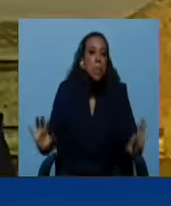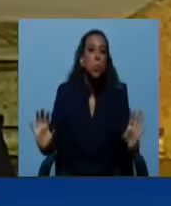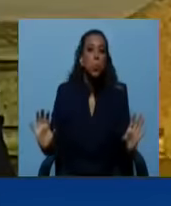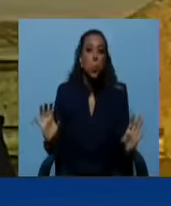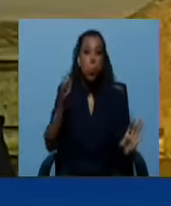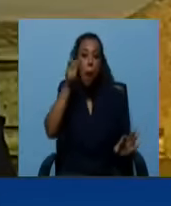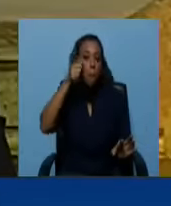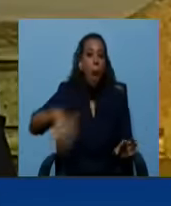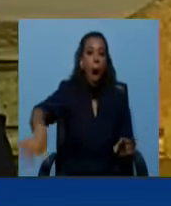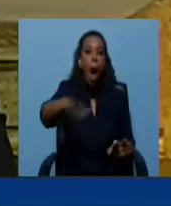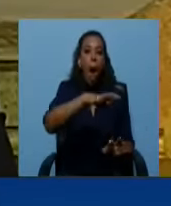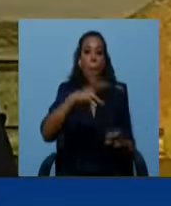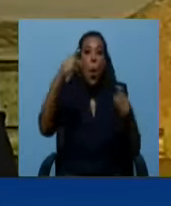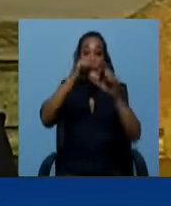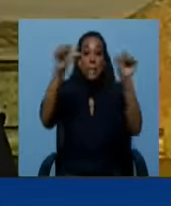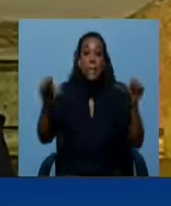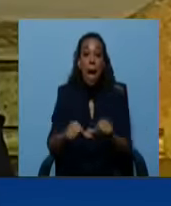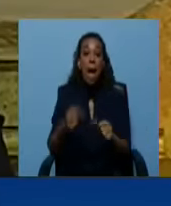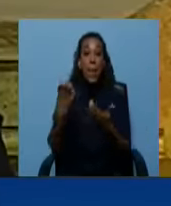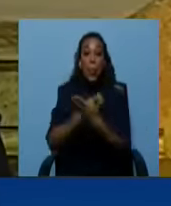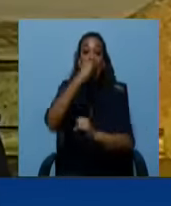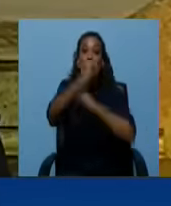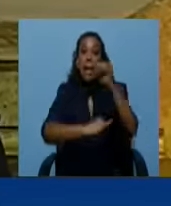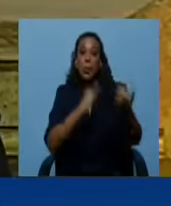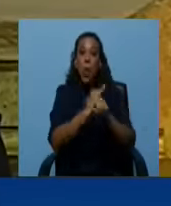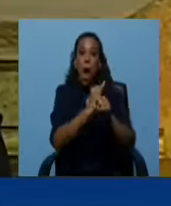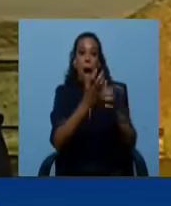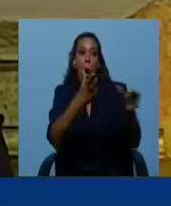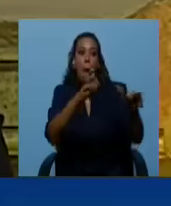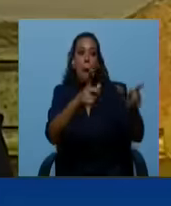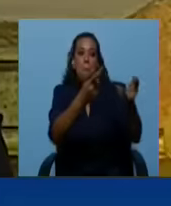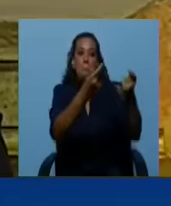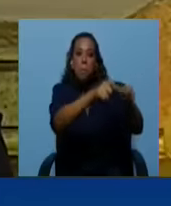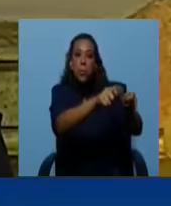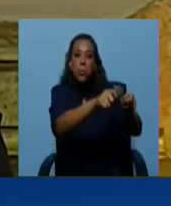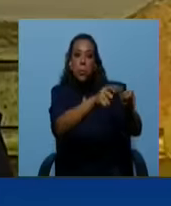el campo del sistema financiero internacional.